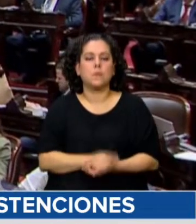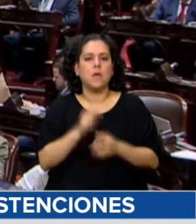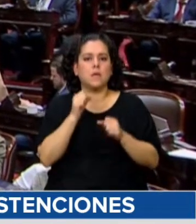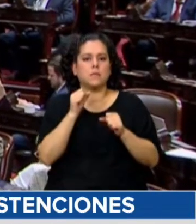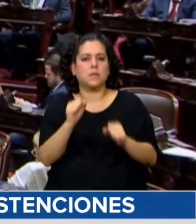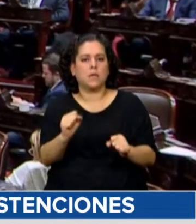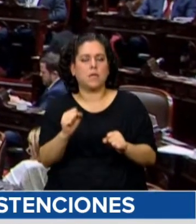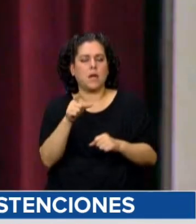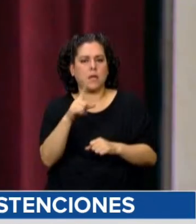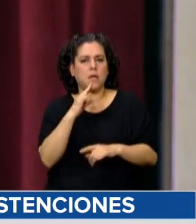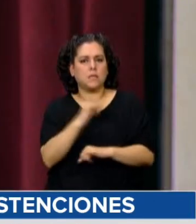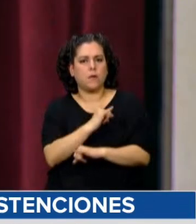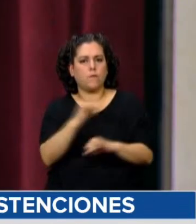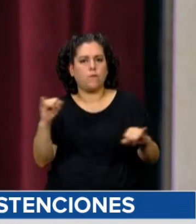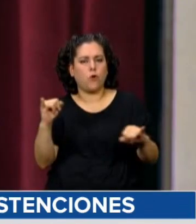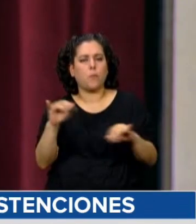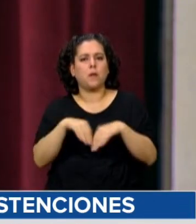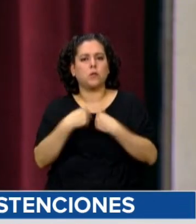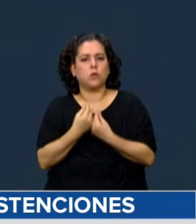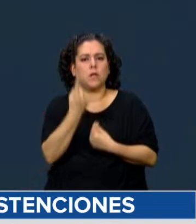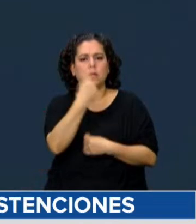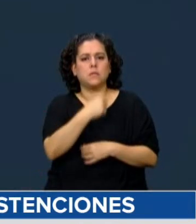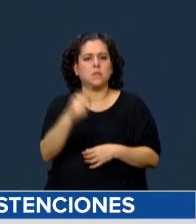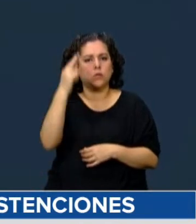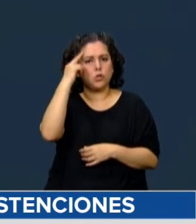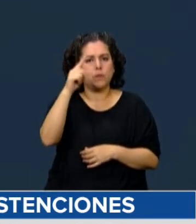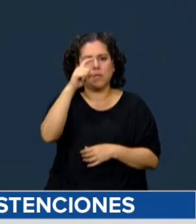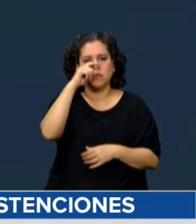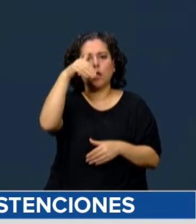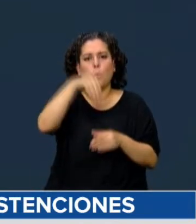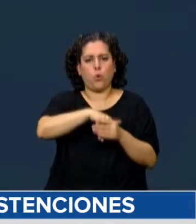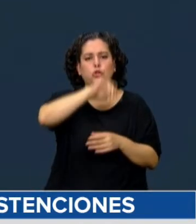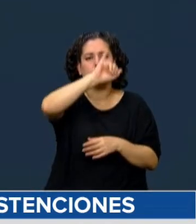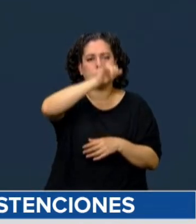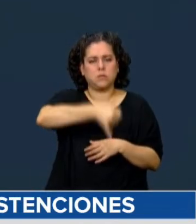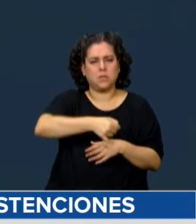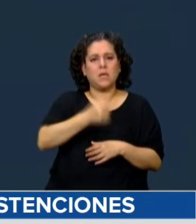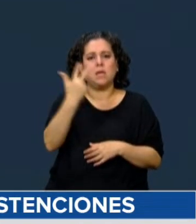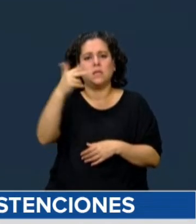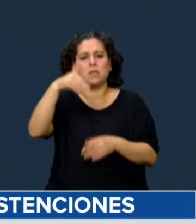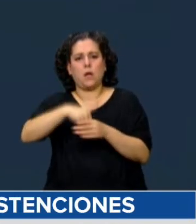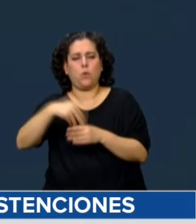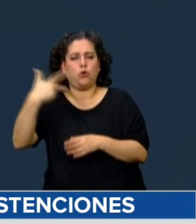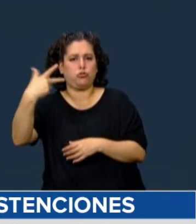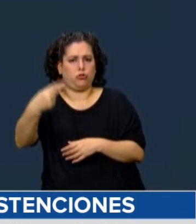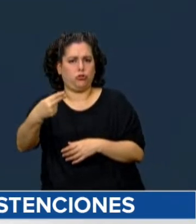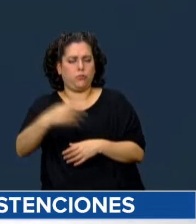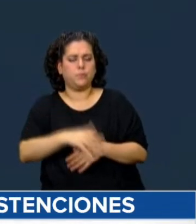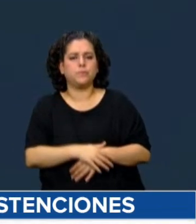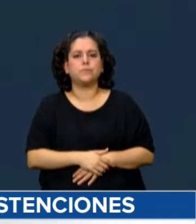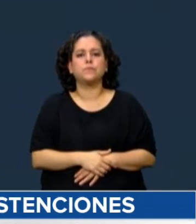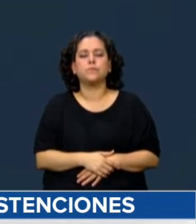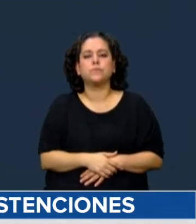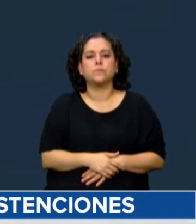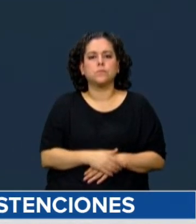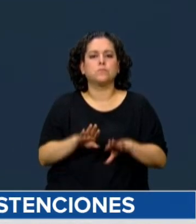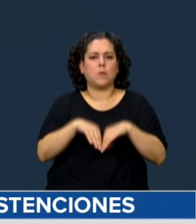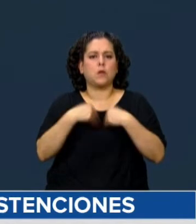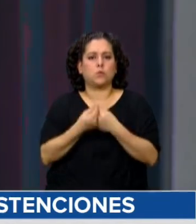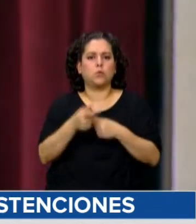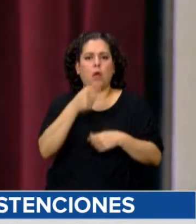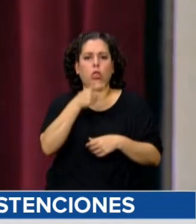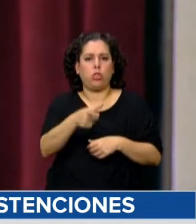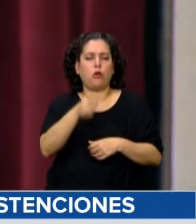Por secretaría se informa. Son 197 votos afirmativos, 3 negativos. Muy bien,